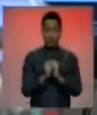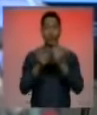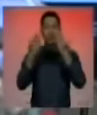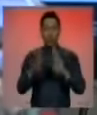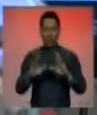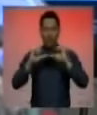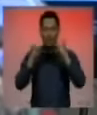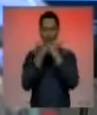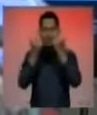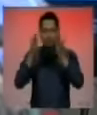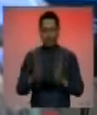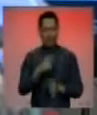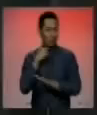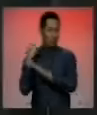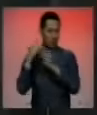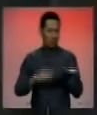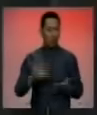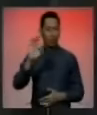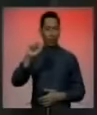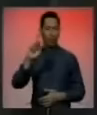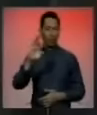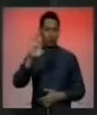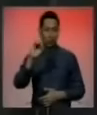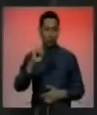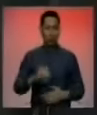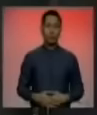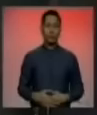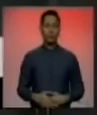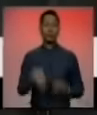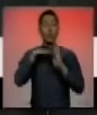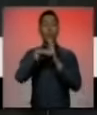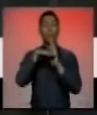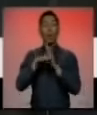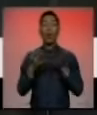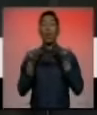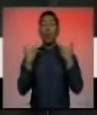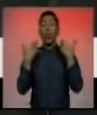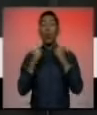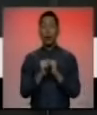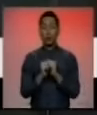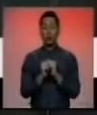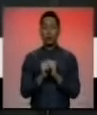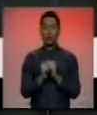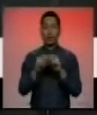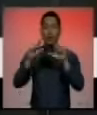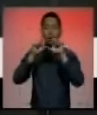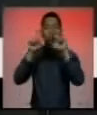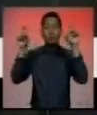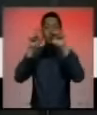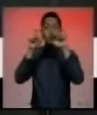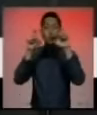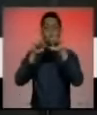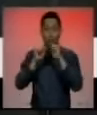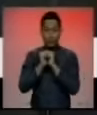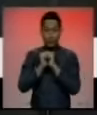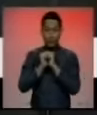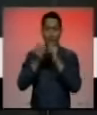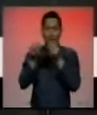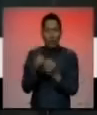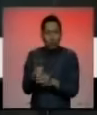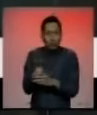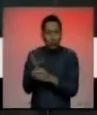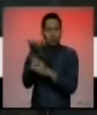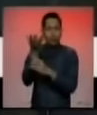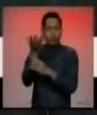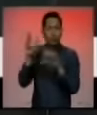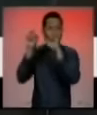fallecido asambleísta Fausto Cayambé. El Banco de Guayaquil creó una empresa, Banice Holding, sociedad anónima.